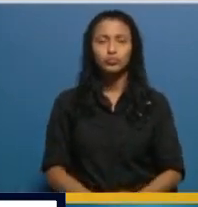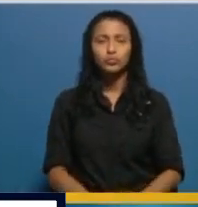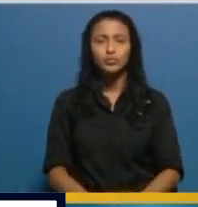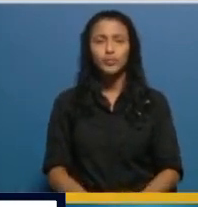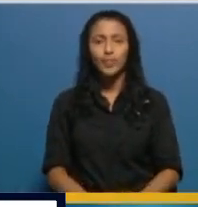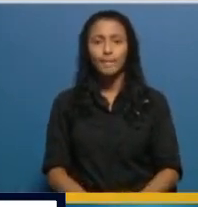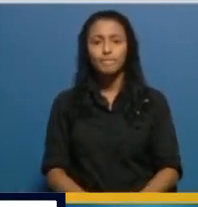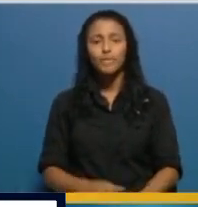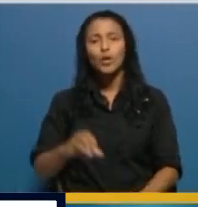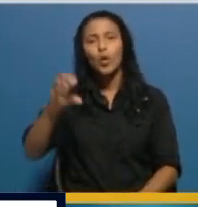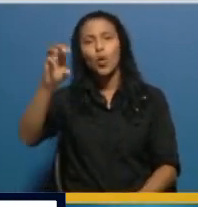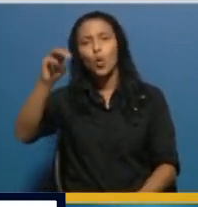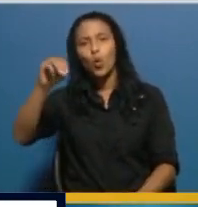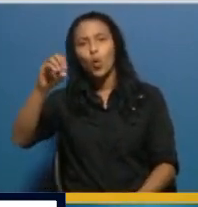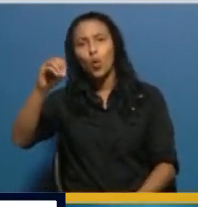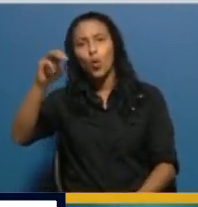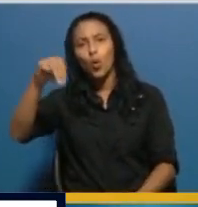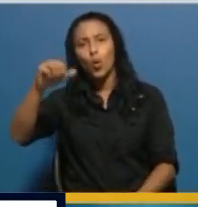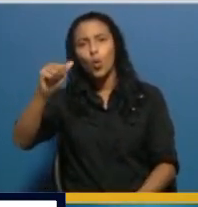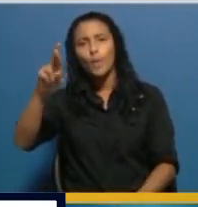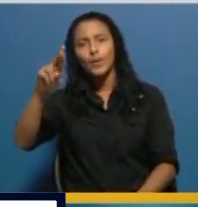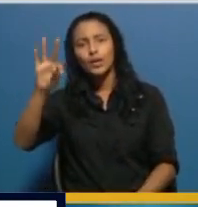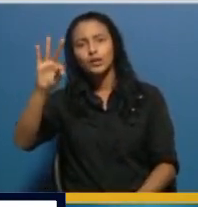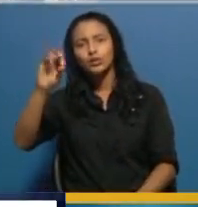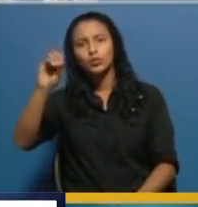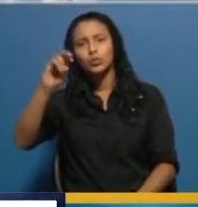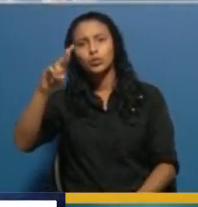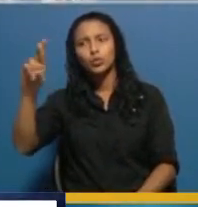omar torrijos herrera